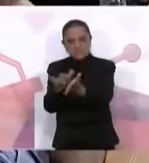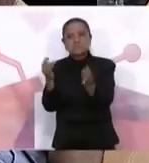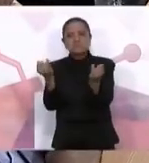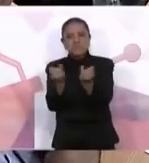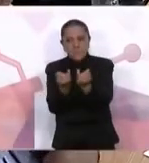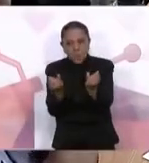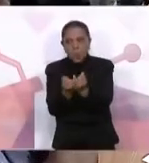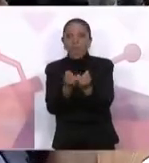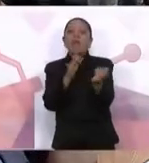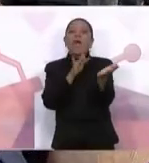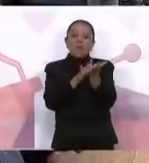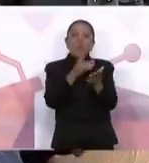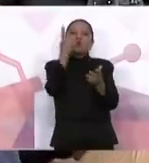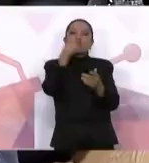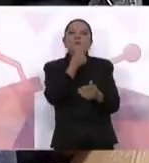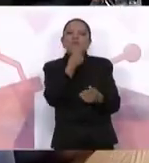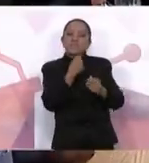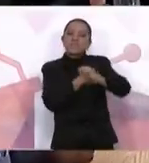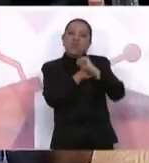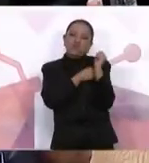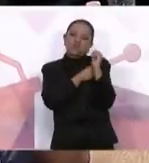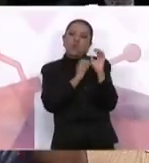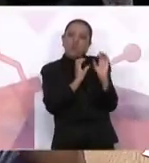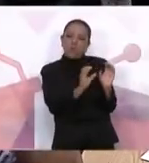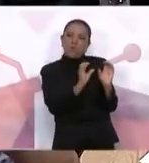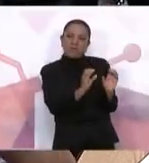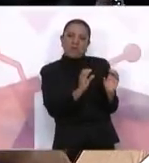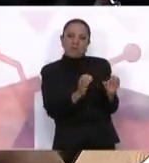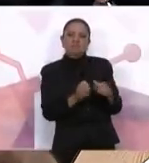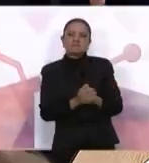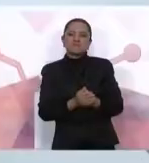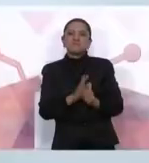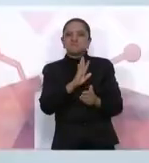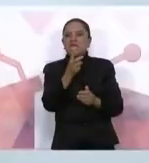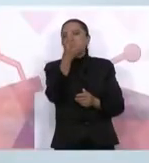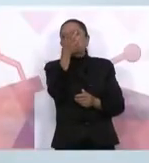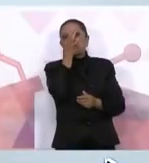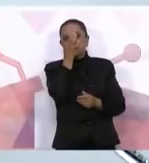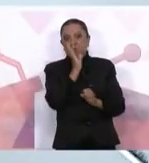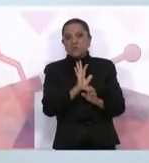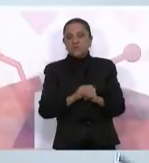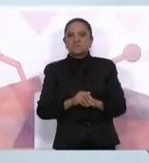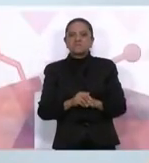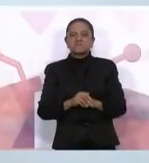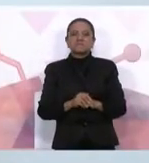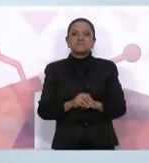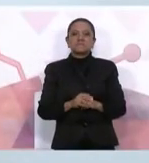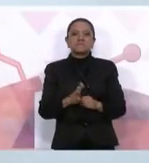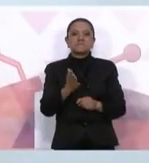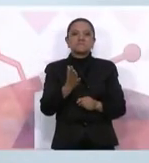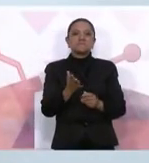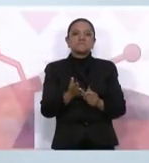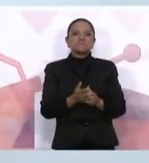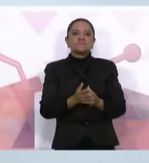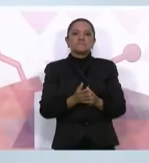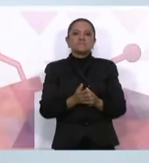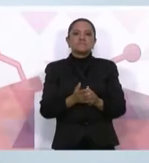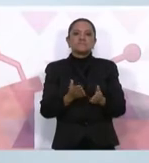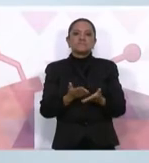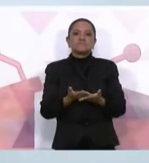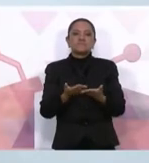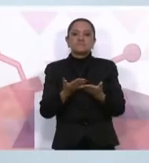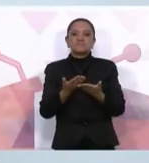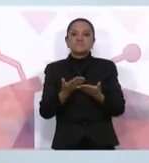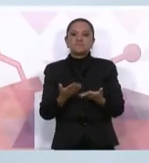3 segundos corrijo 3 segundos gracias carlos bien y entonces pues el candidato corriente tiene todavía